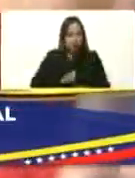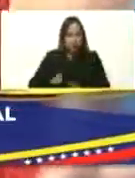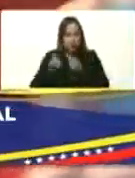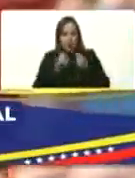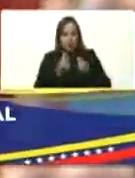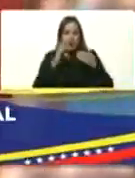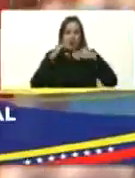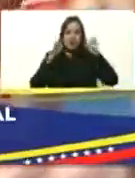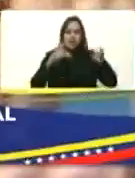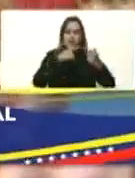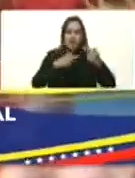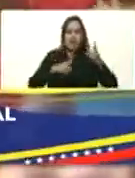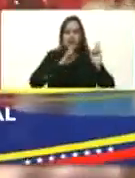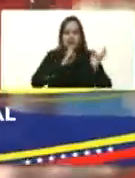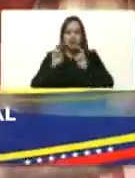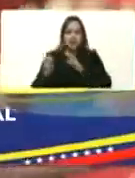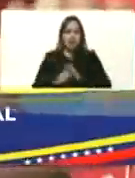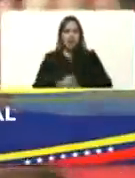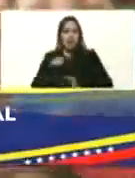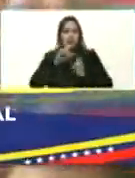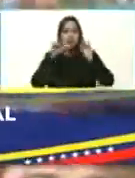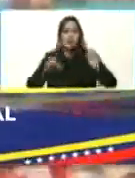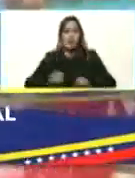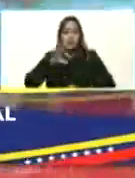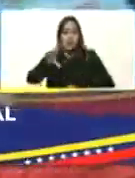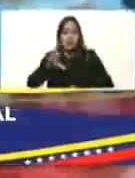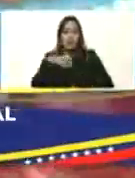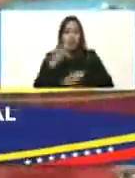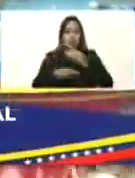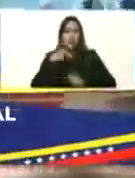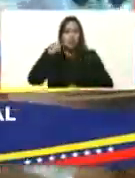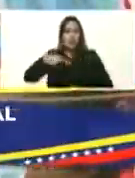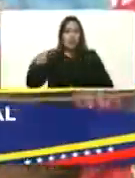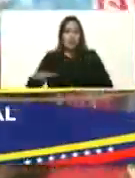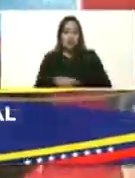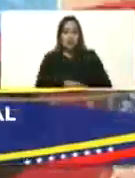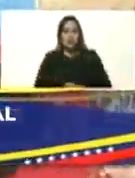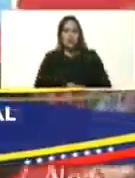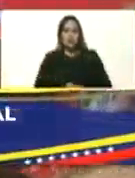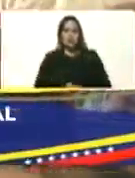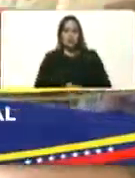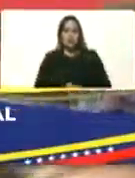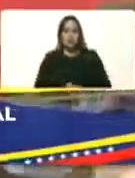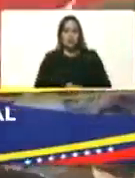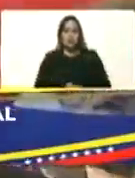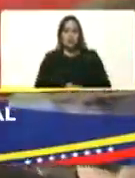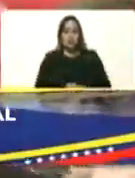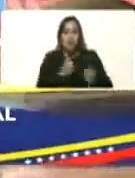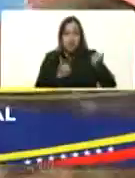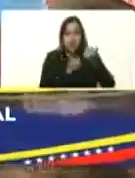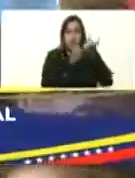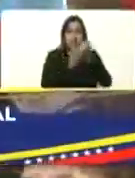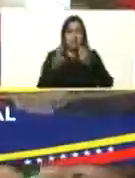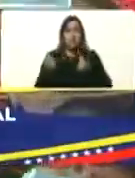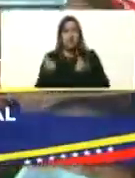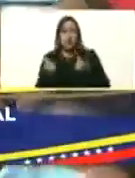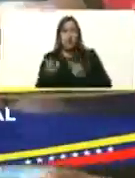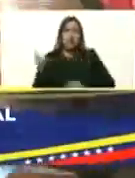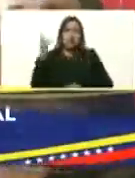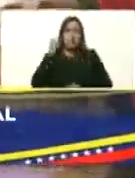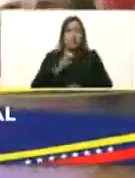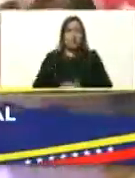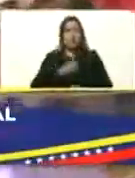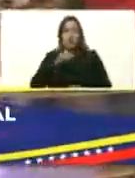ámbitos. Asimismo, a través del Sistema Patria se han establecido políticas sociales de sostén económico para la mujer y